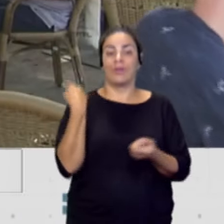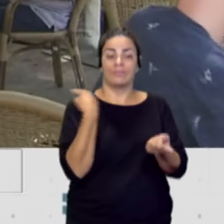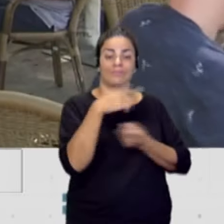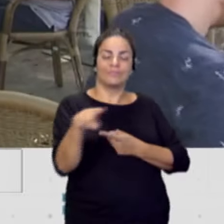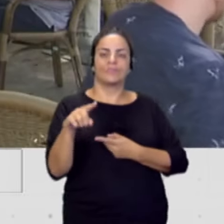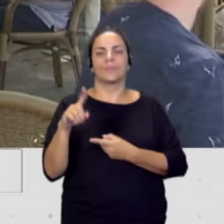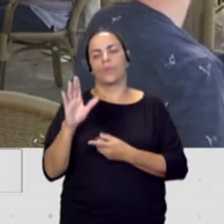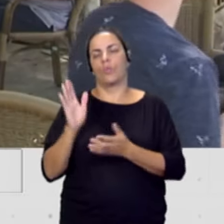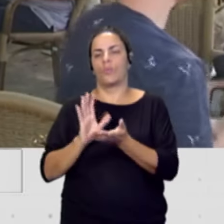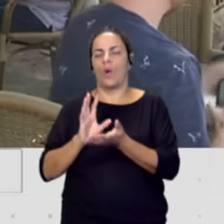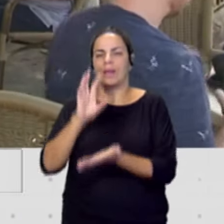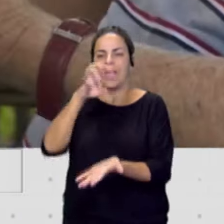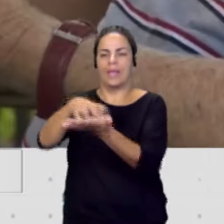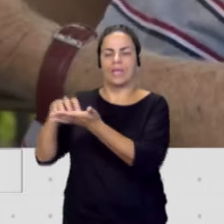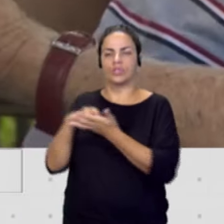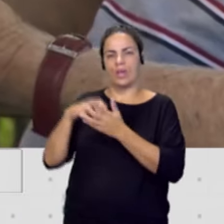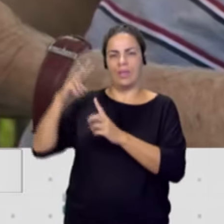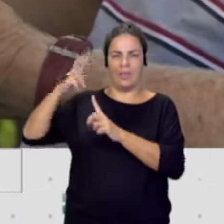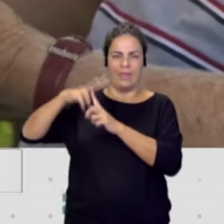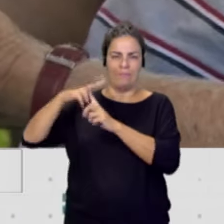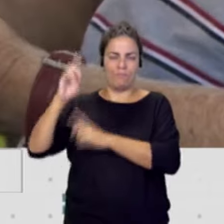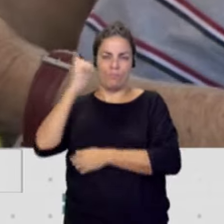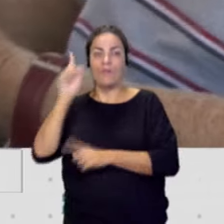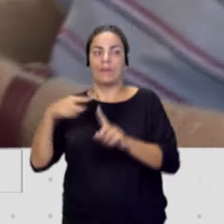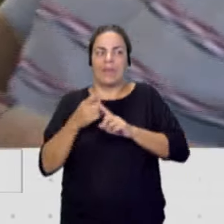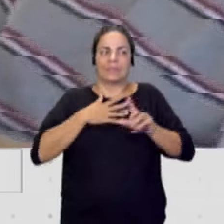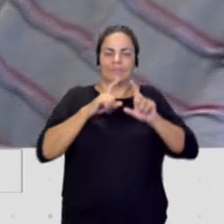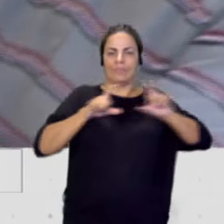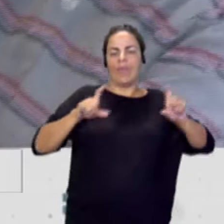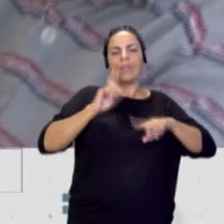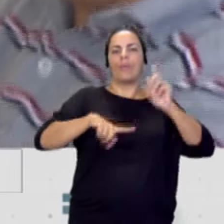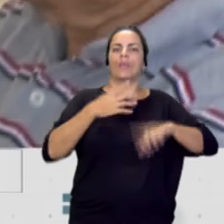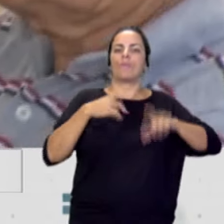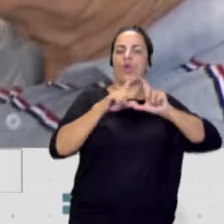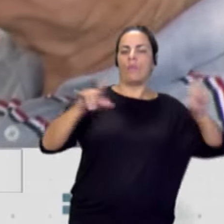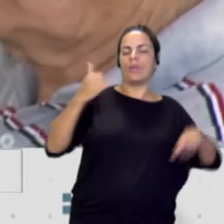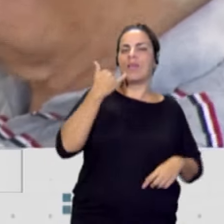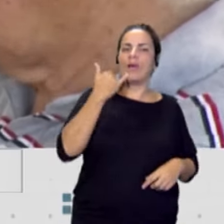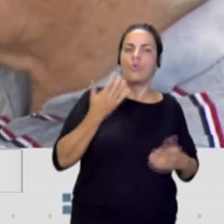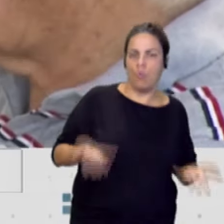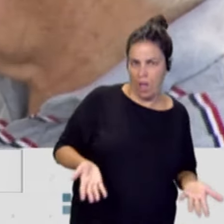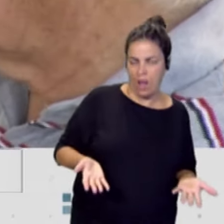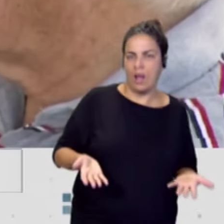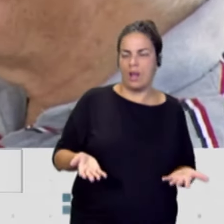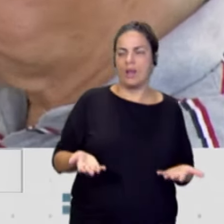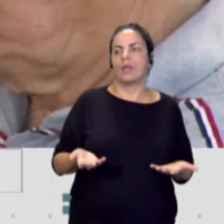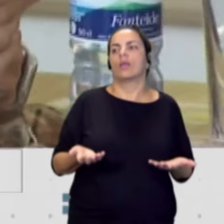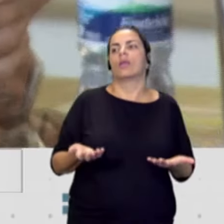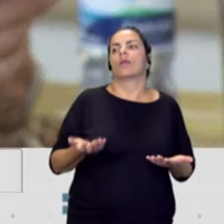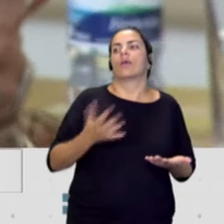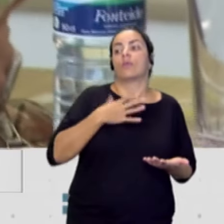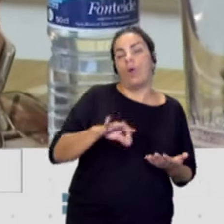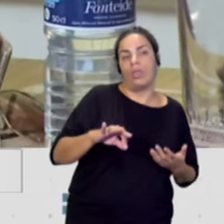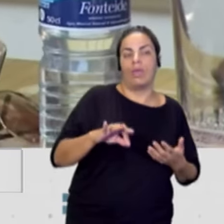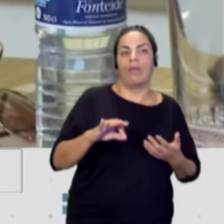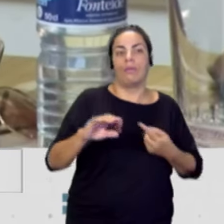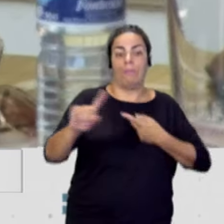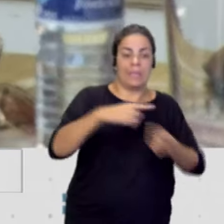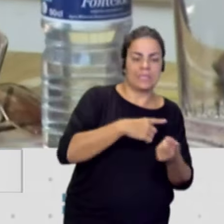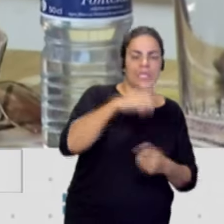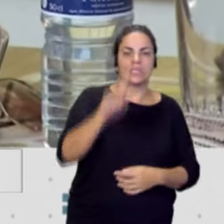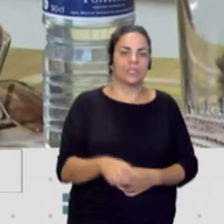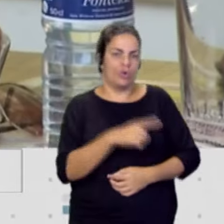telefonía móvil y sobre todo en nuestras propias operadoras. Dependiendo de la operadora telefónica con la que tengamos comunicación, pues recibiremos ese mensaje, ¿no?,